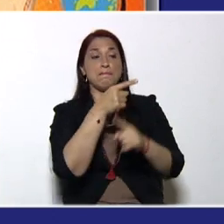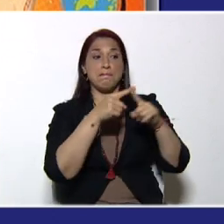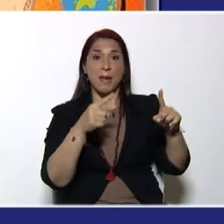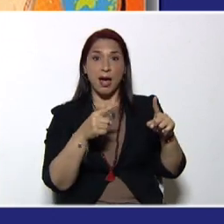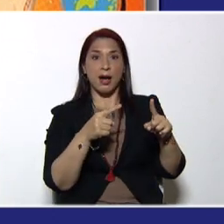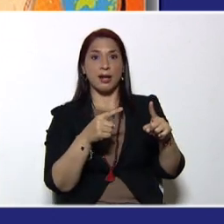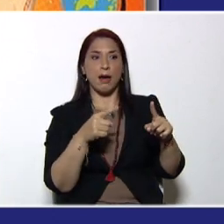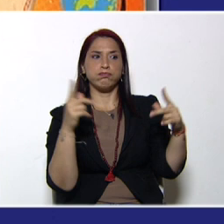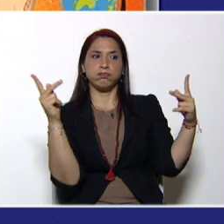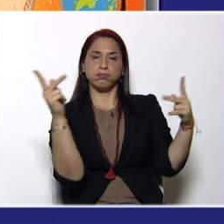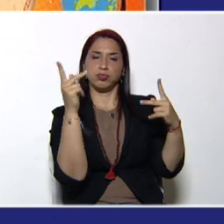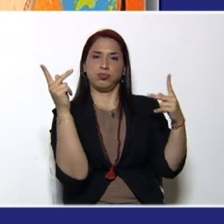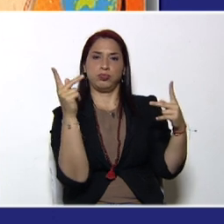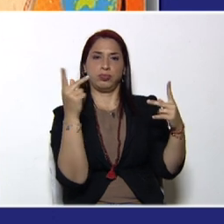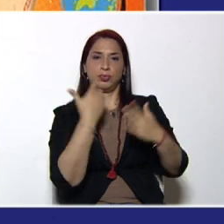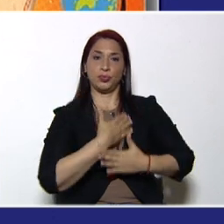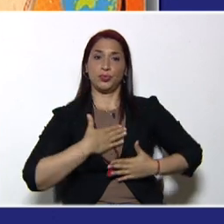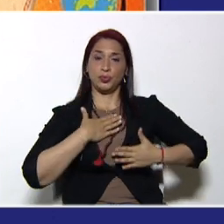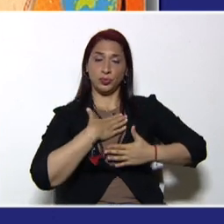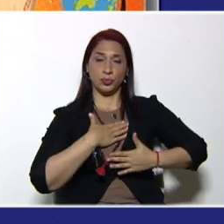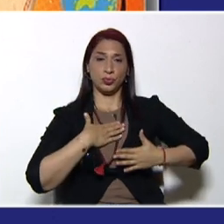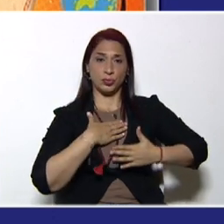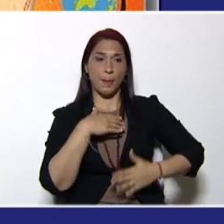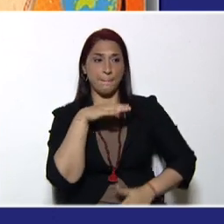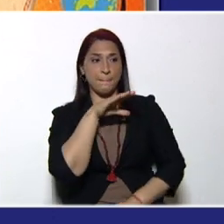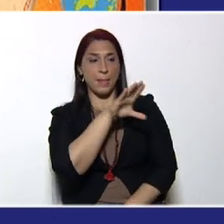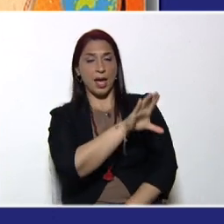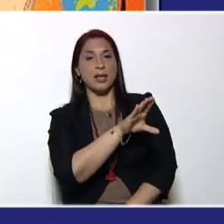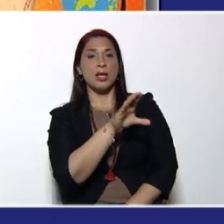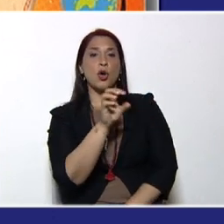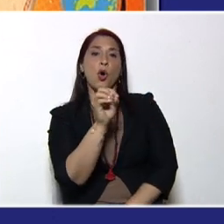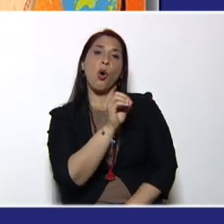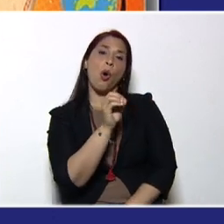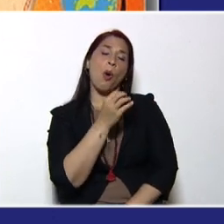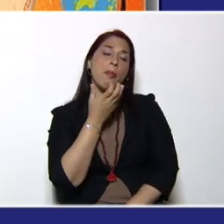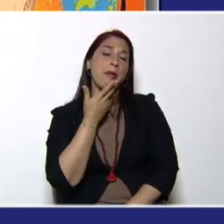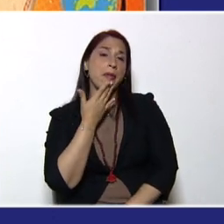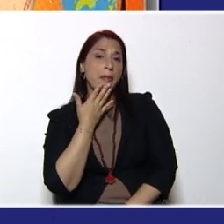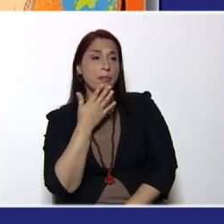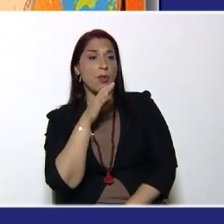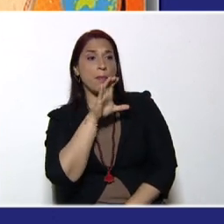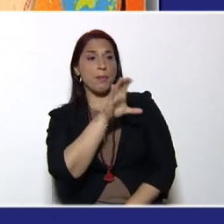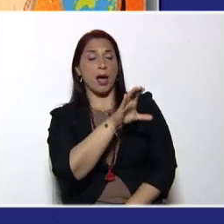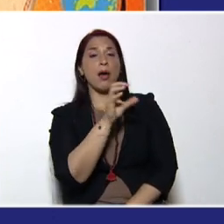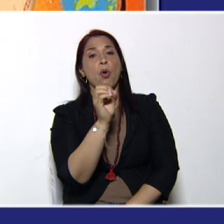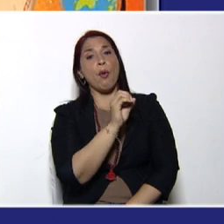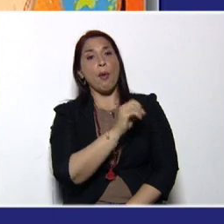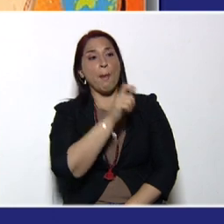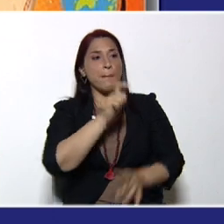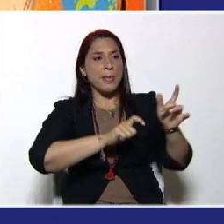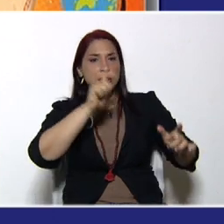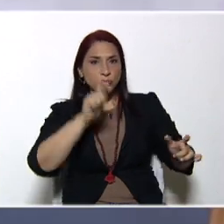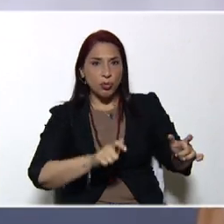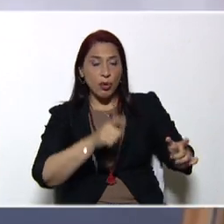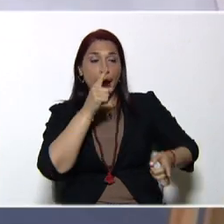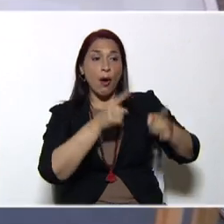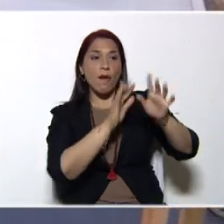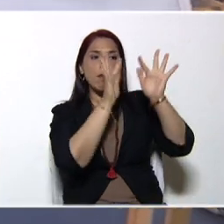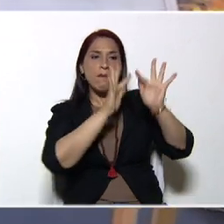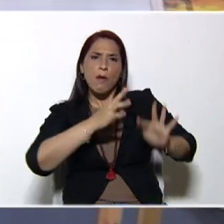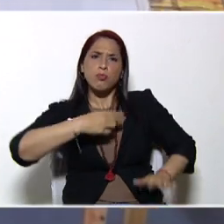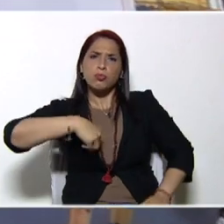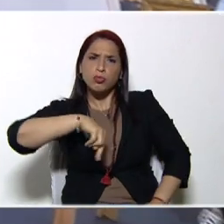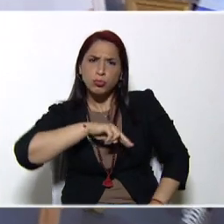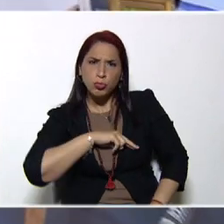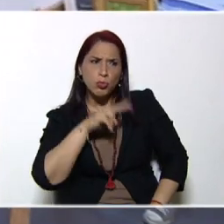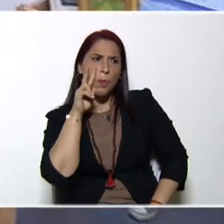la prosperidad y el bienestar del país, o en este caso de la nación, de sus ciudadanos, que de alguna manera nosotros lo